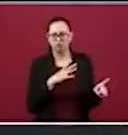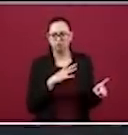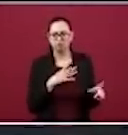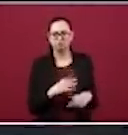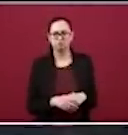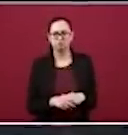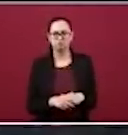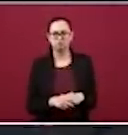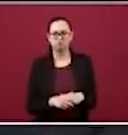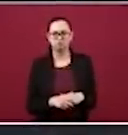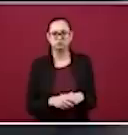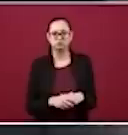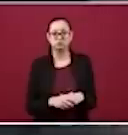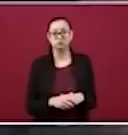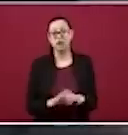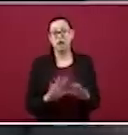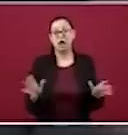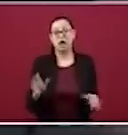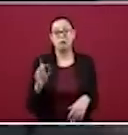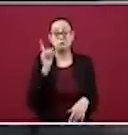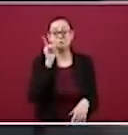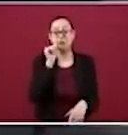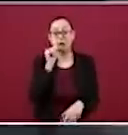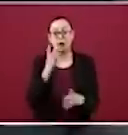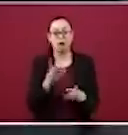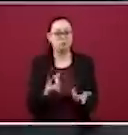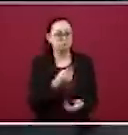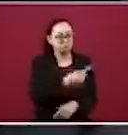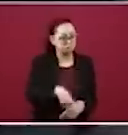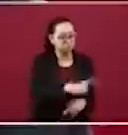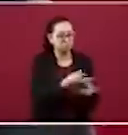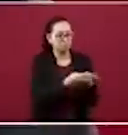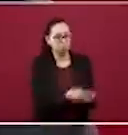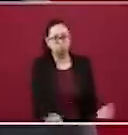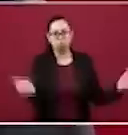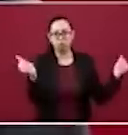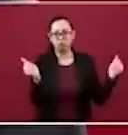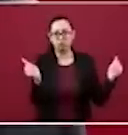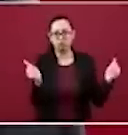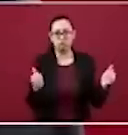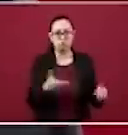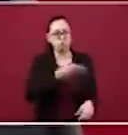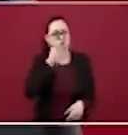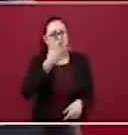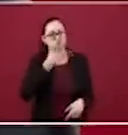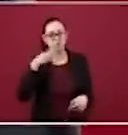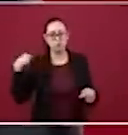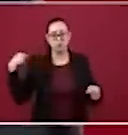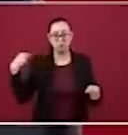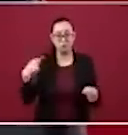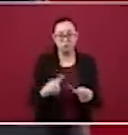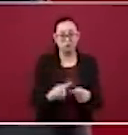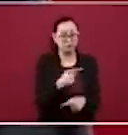No es fácil de la noche a la mañana acabar con estas prácticas que existían. En el caso de